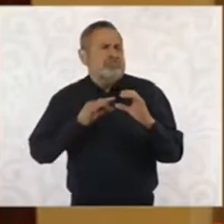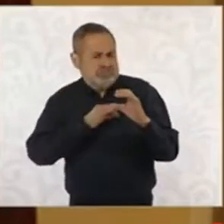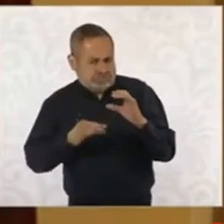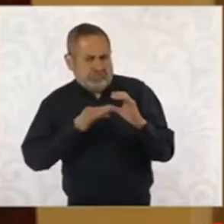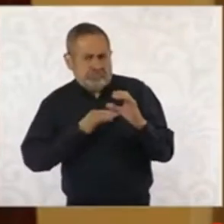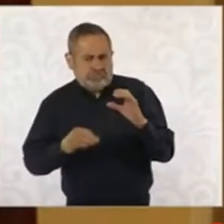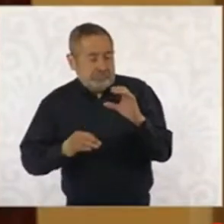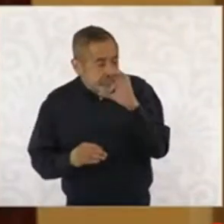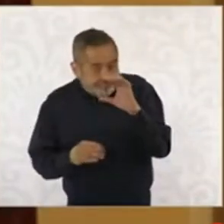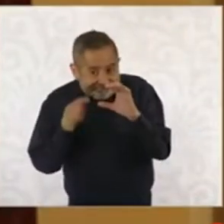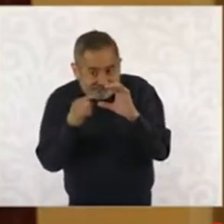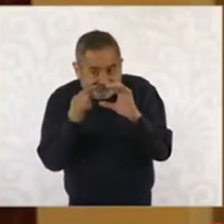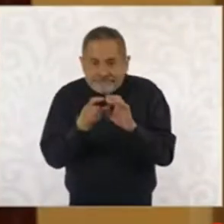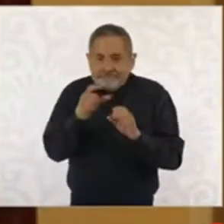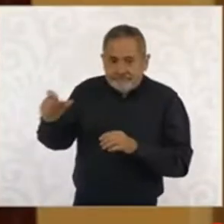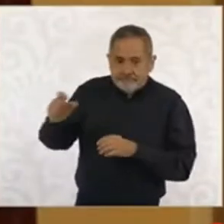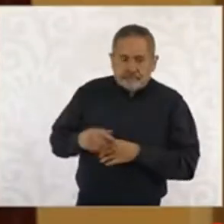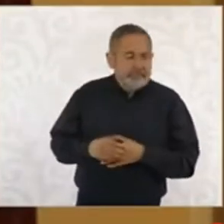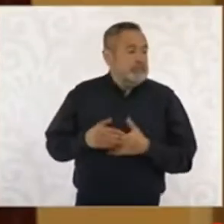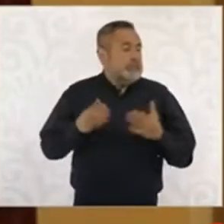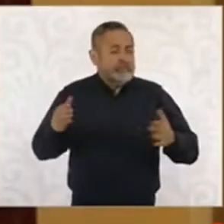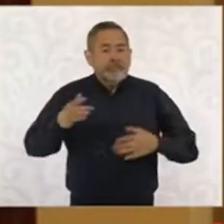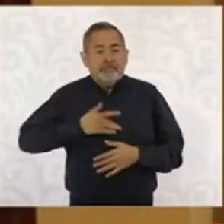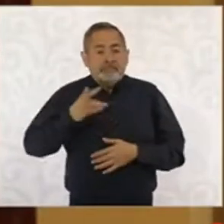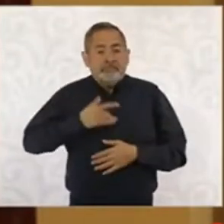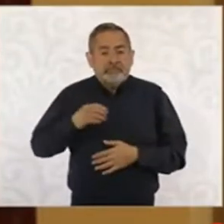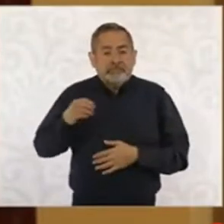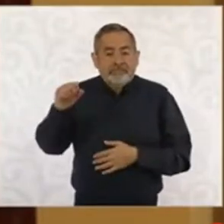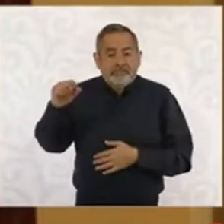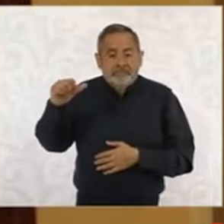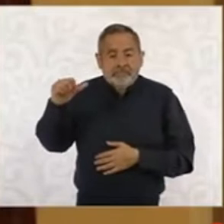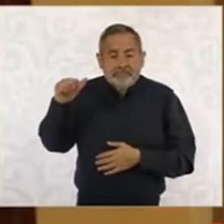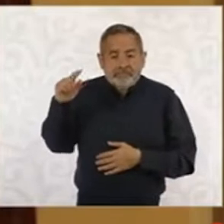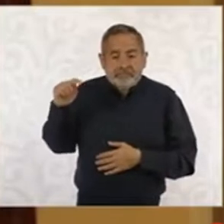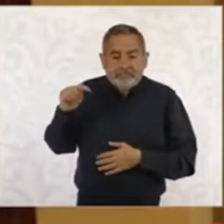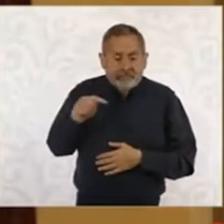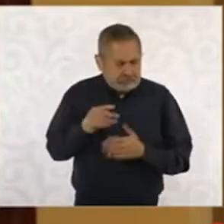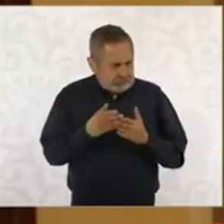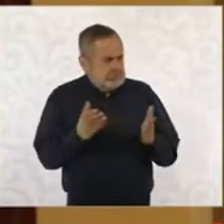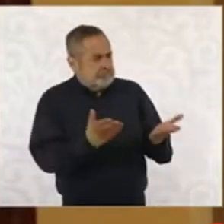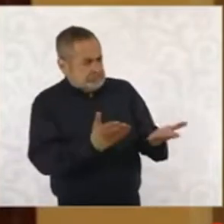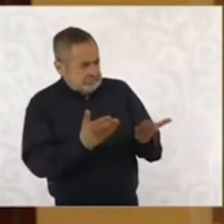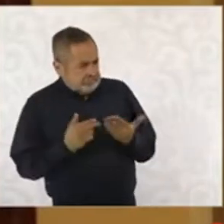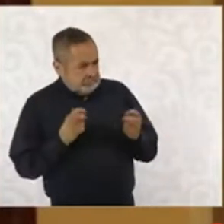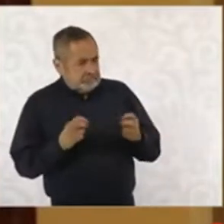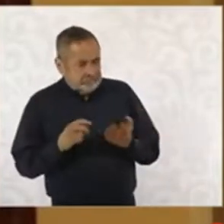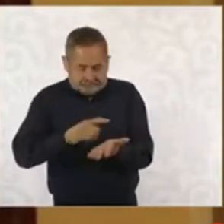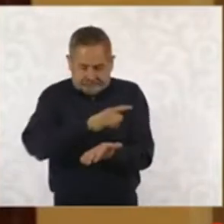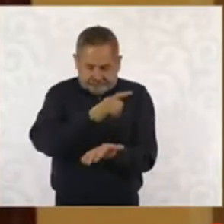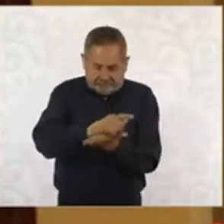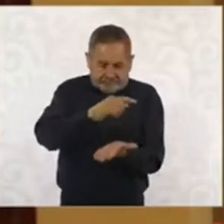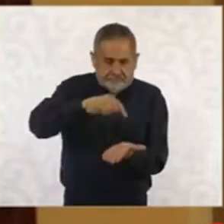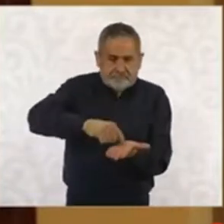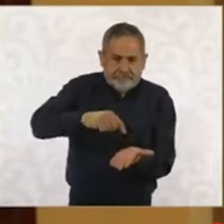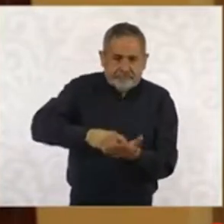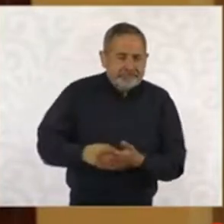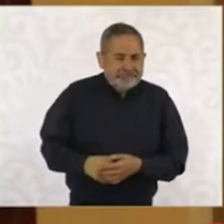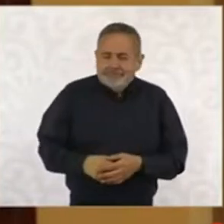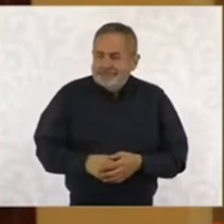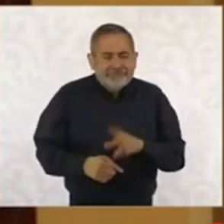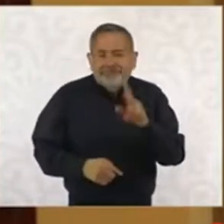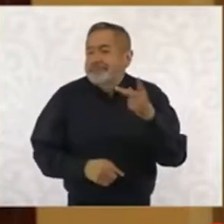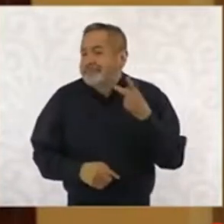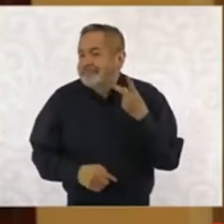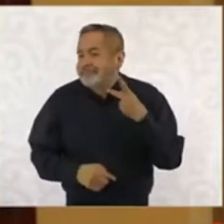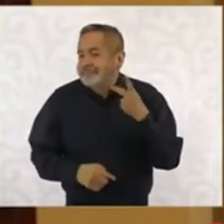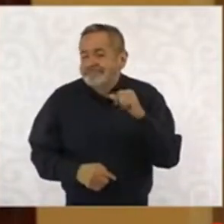pero es en el marco de la ley. Este no es un asunto